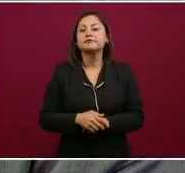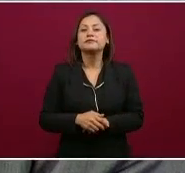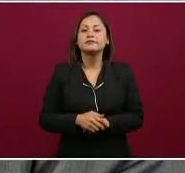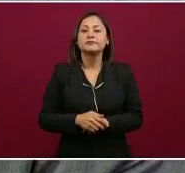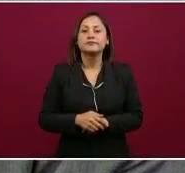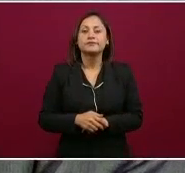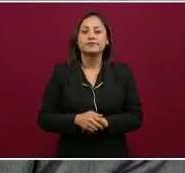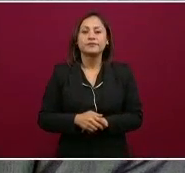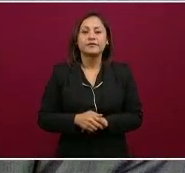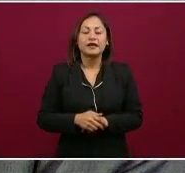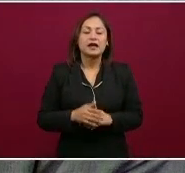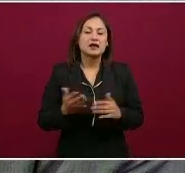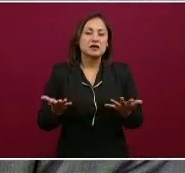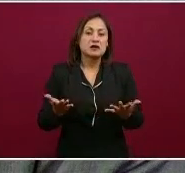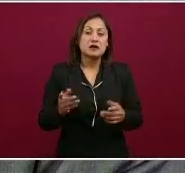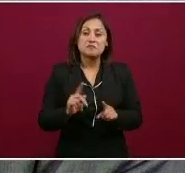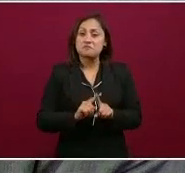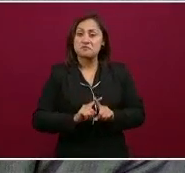otros gobernantes,